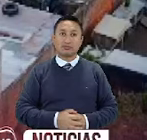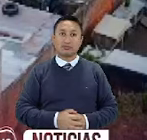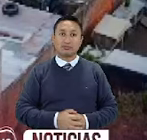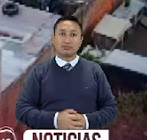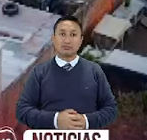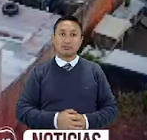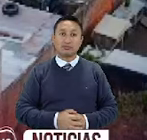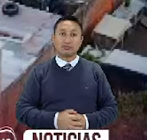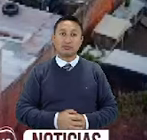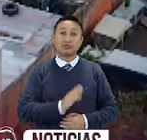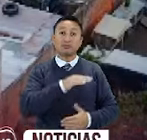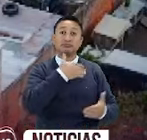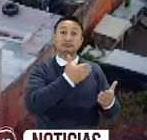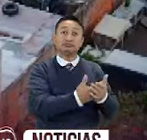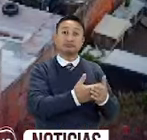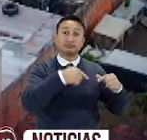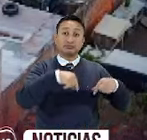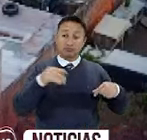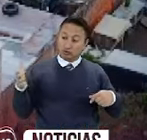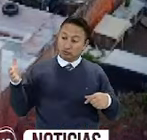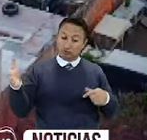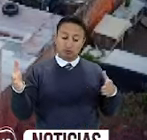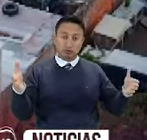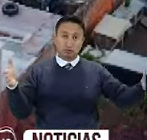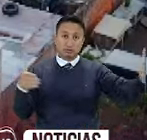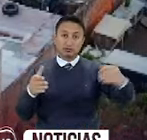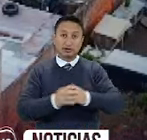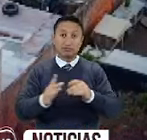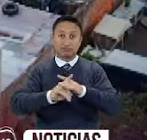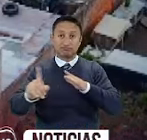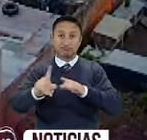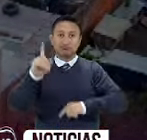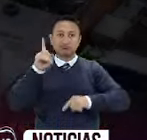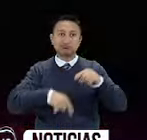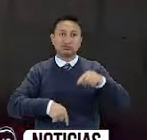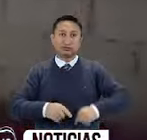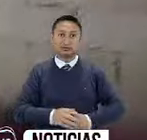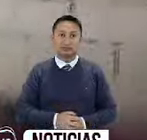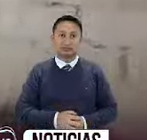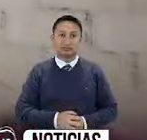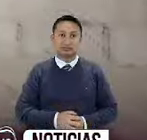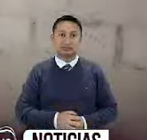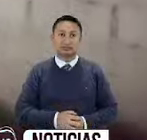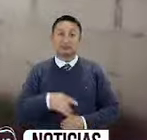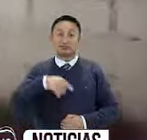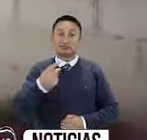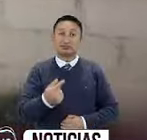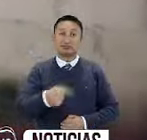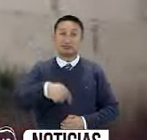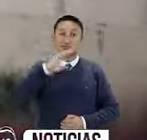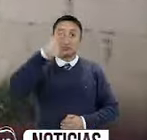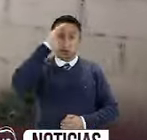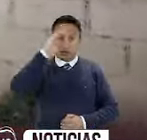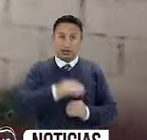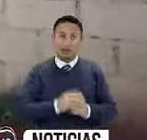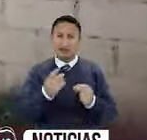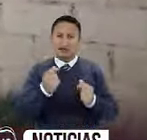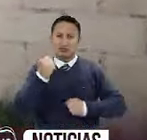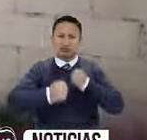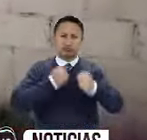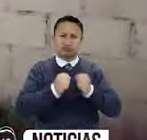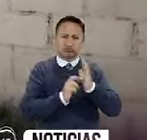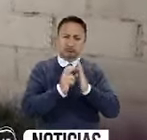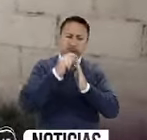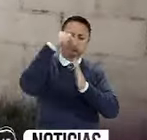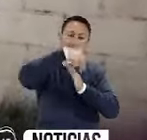Al inmueble llegaron por ambos frentes. No tenían lugar a escapatoria los delincuentes. De manera ágil, los agentes policiales efectuaron el allanamiento